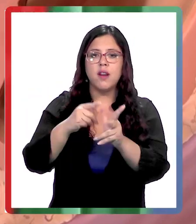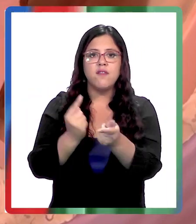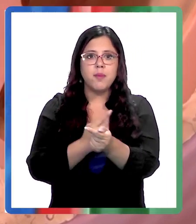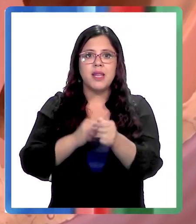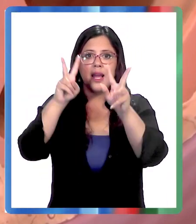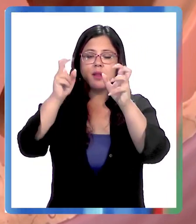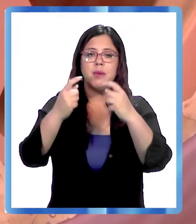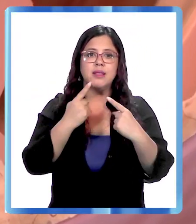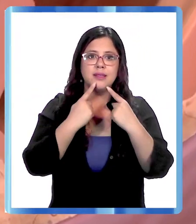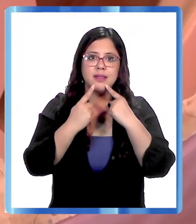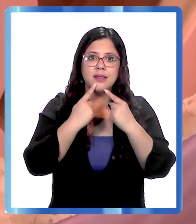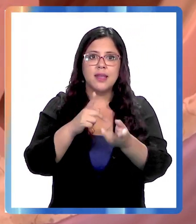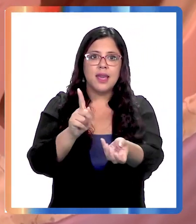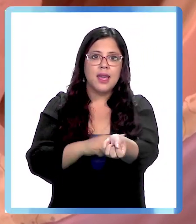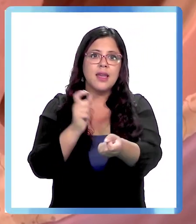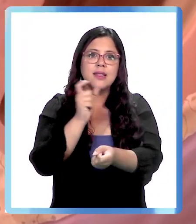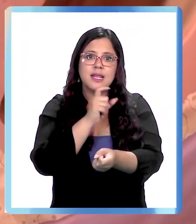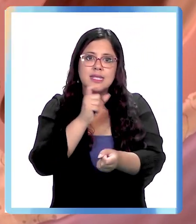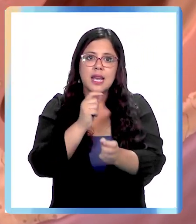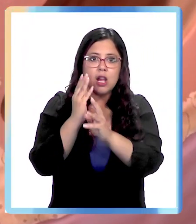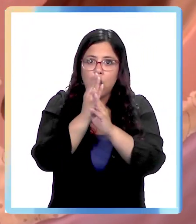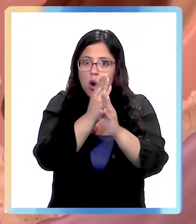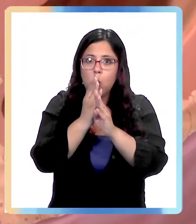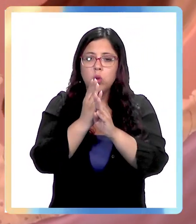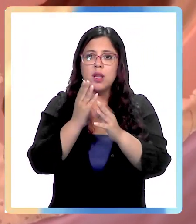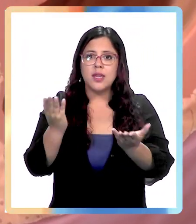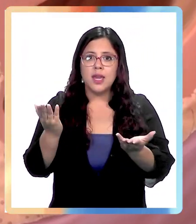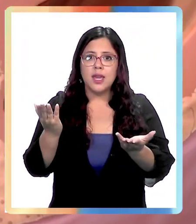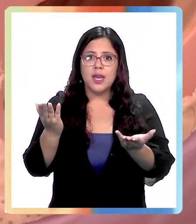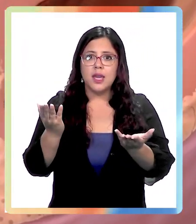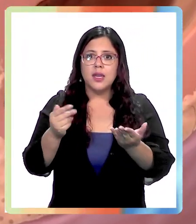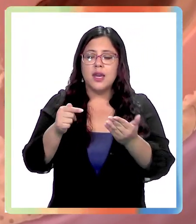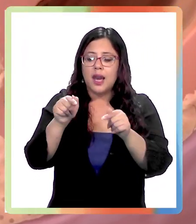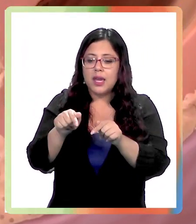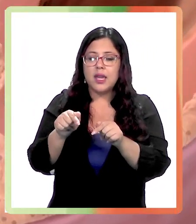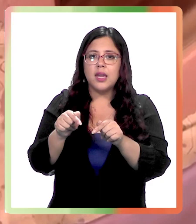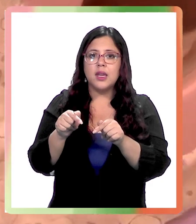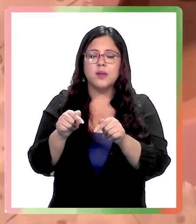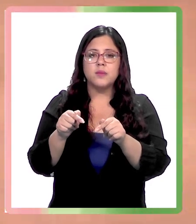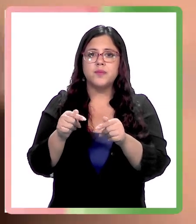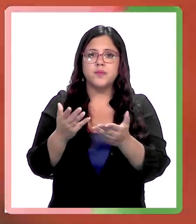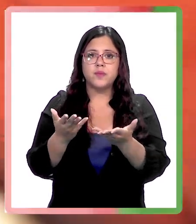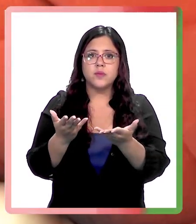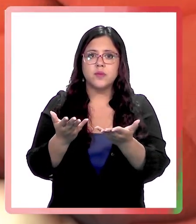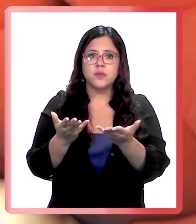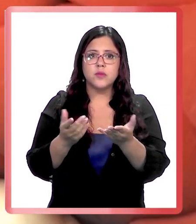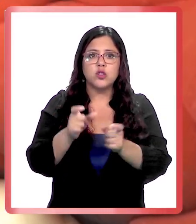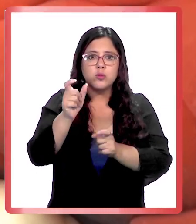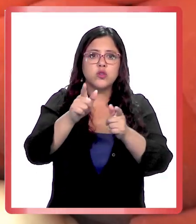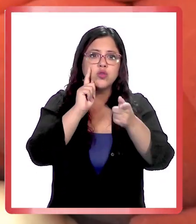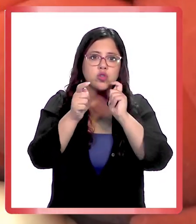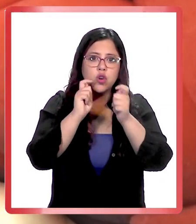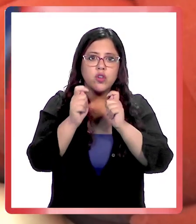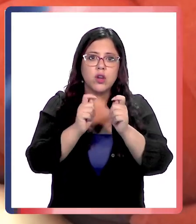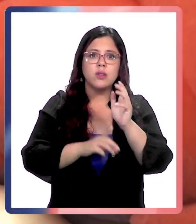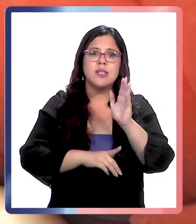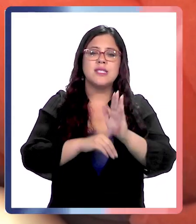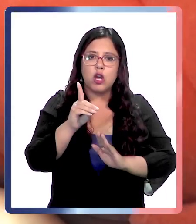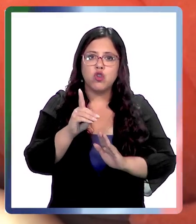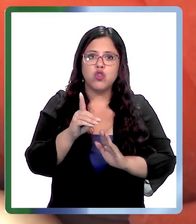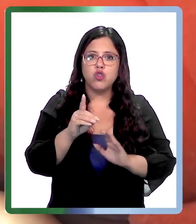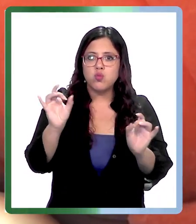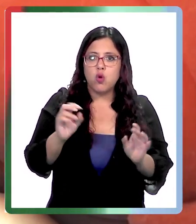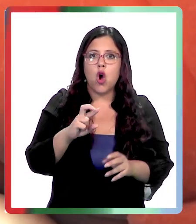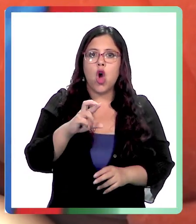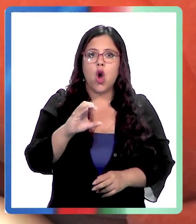verdad es que el test de sangre oculta no tiene tanta utilidad porque son pacientes que tienen un alto riesgo de